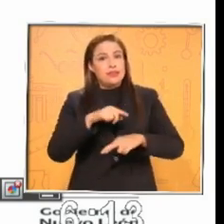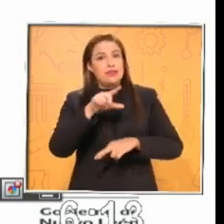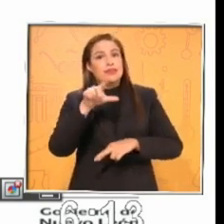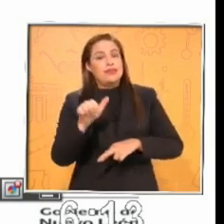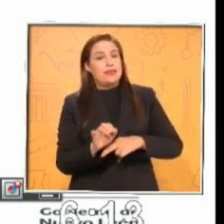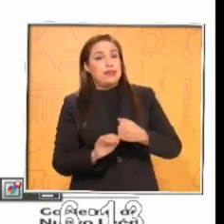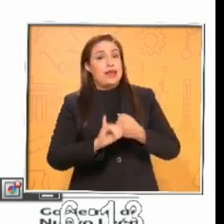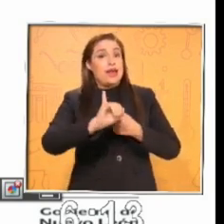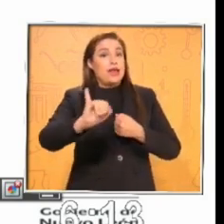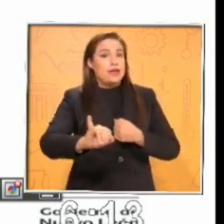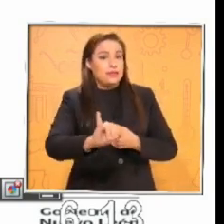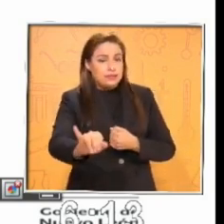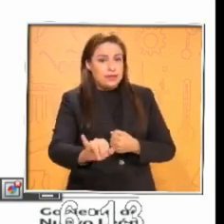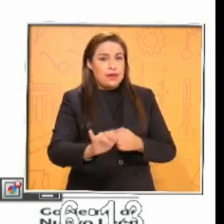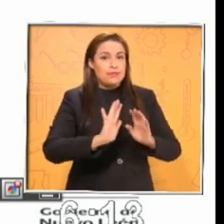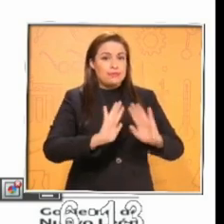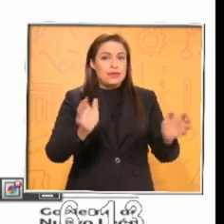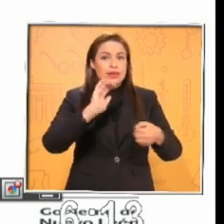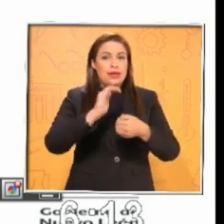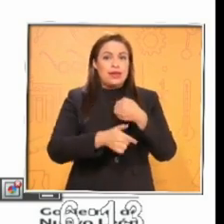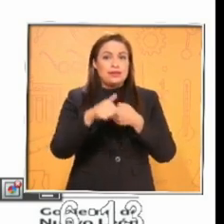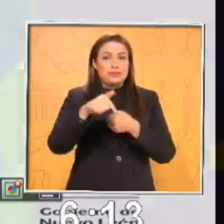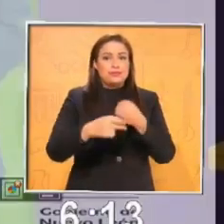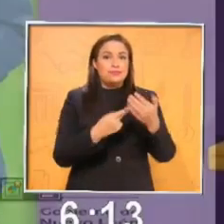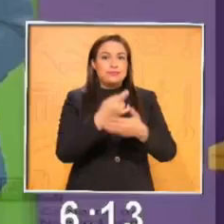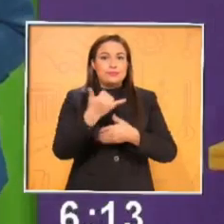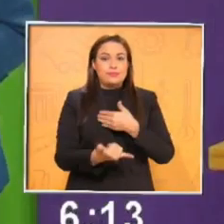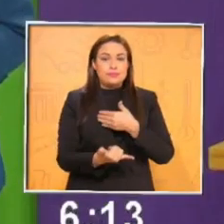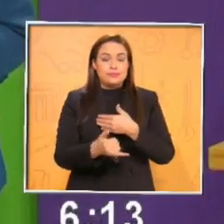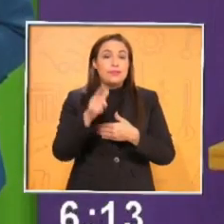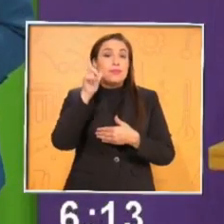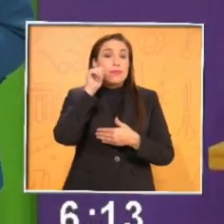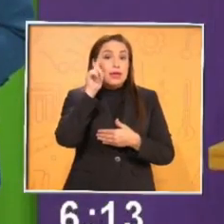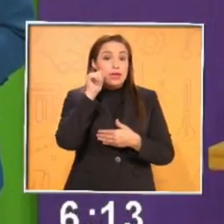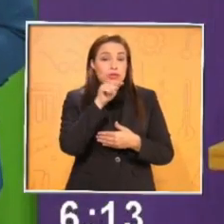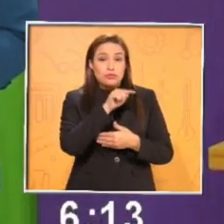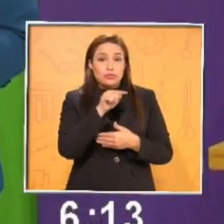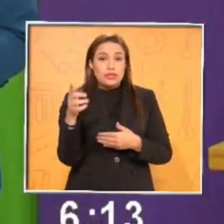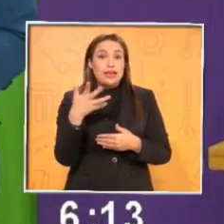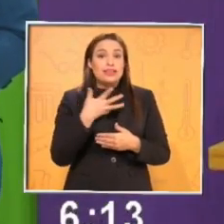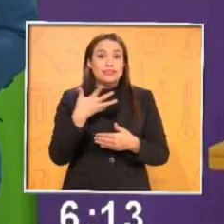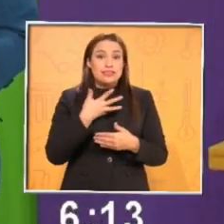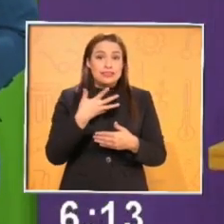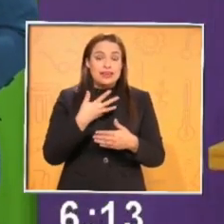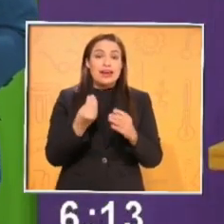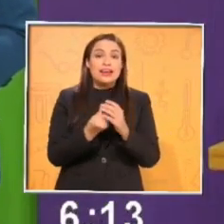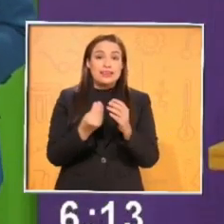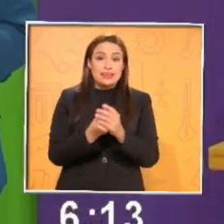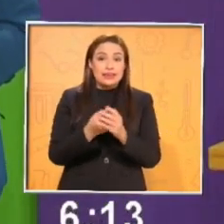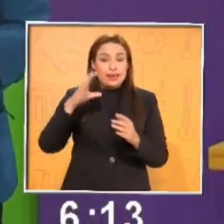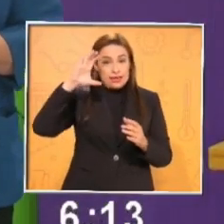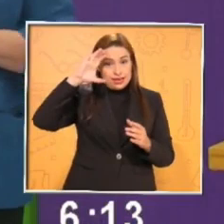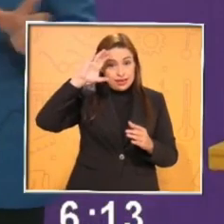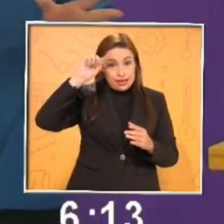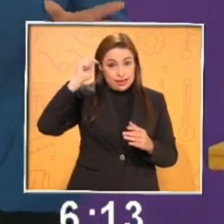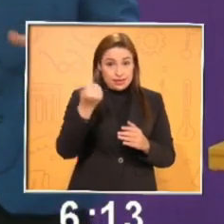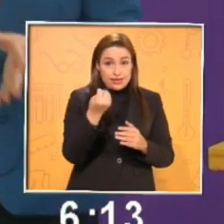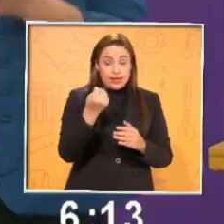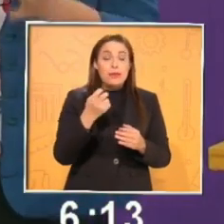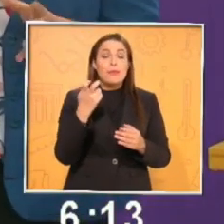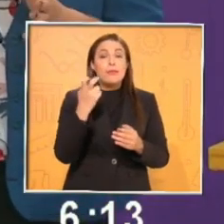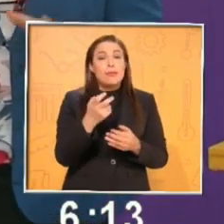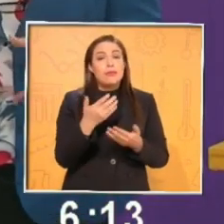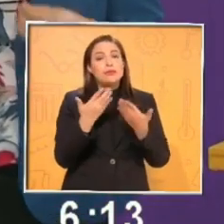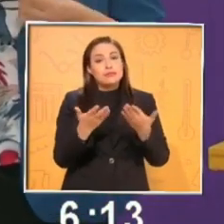de este proyecto. El día de mañana tendrán una clase de tecnología, por lo que les pido que todo